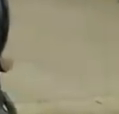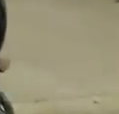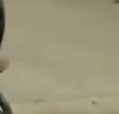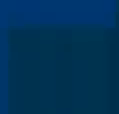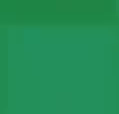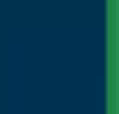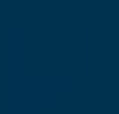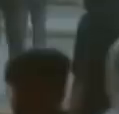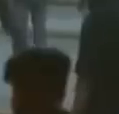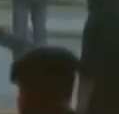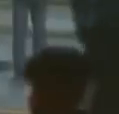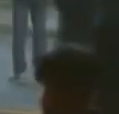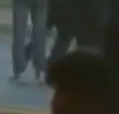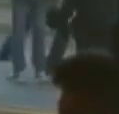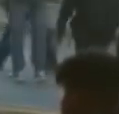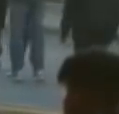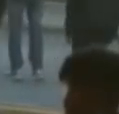estables.